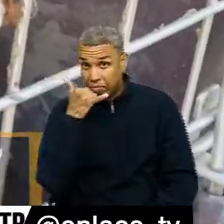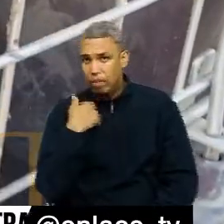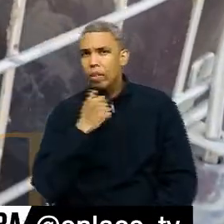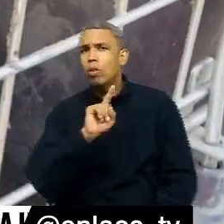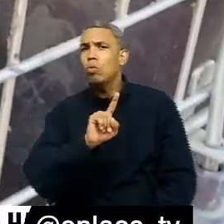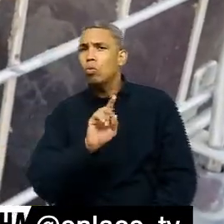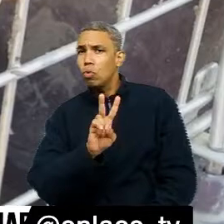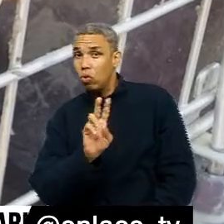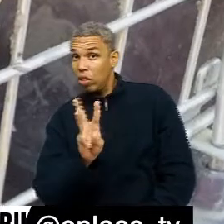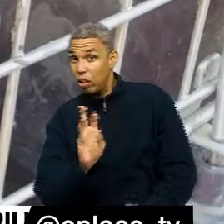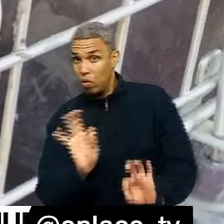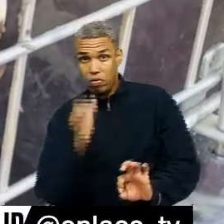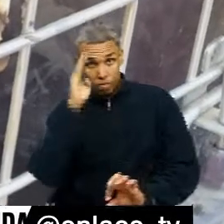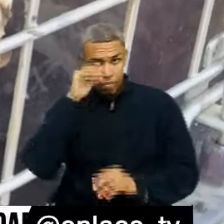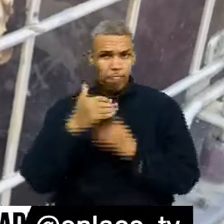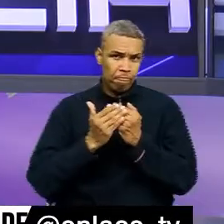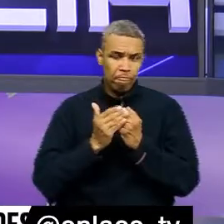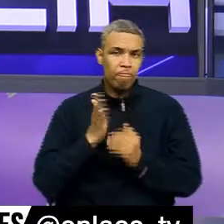de la Policía Nacional.